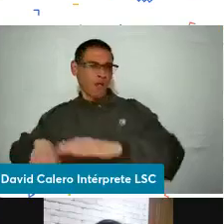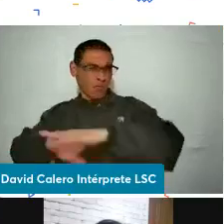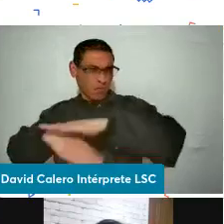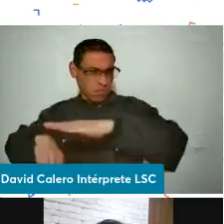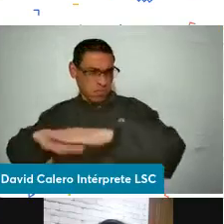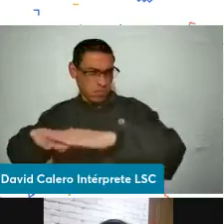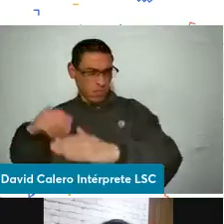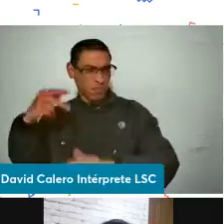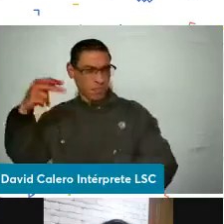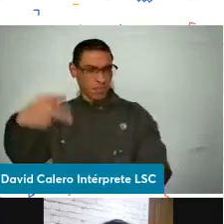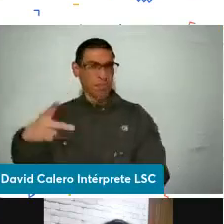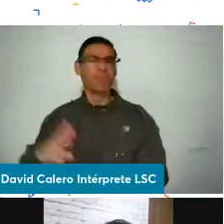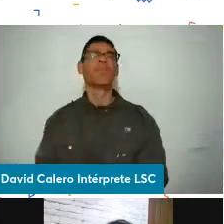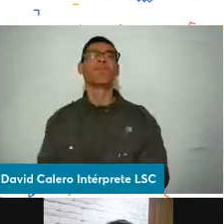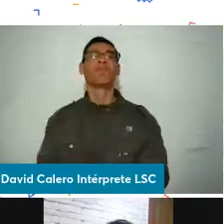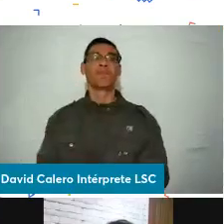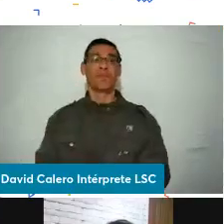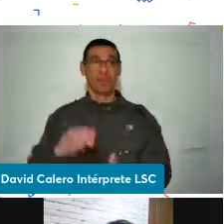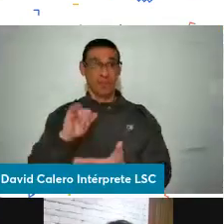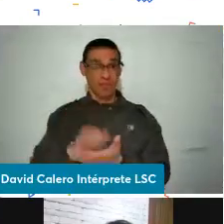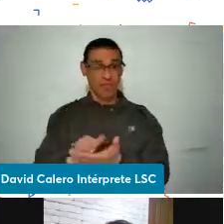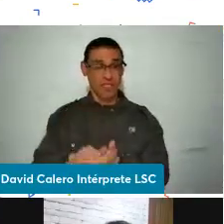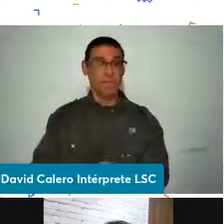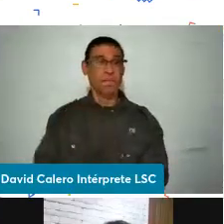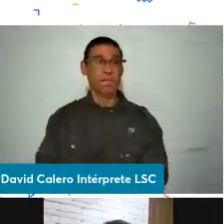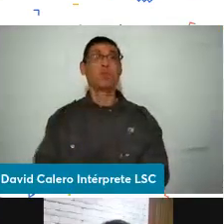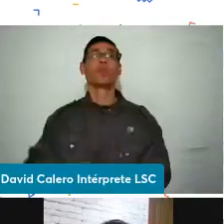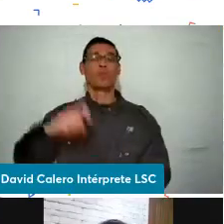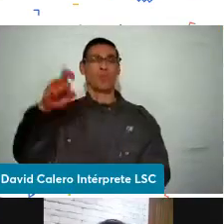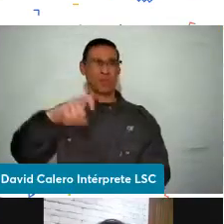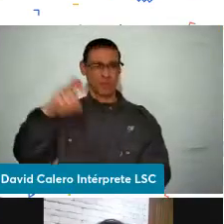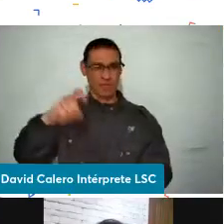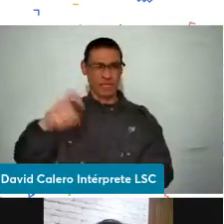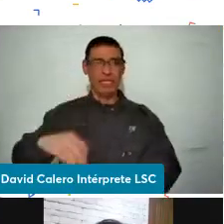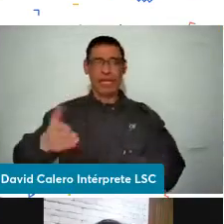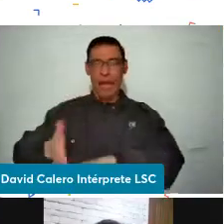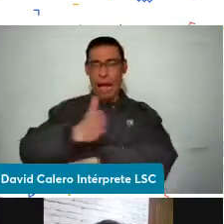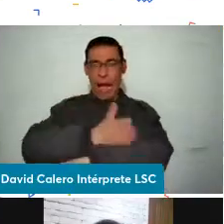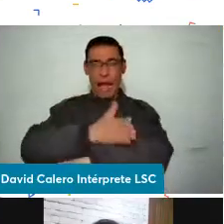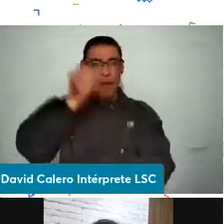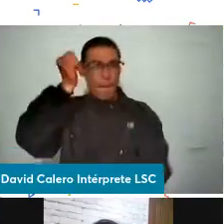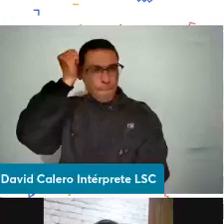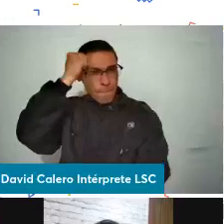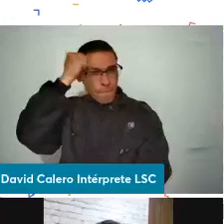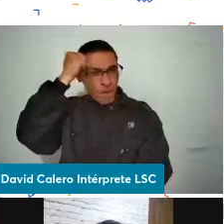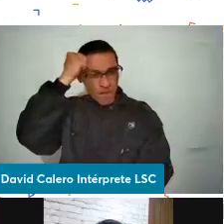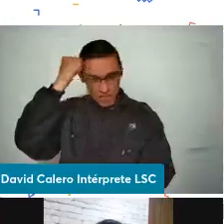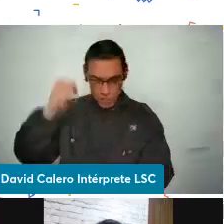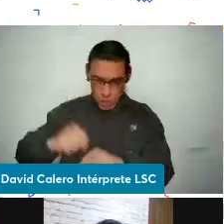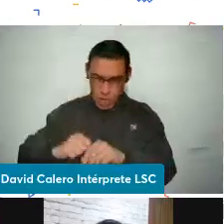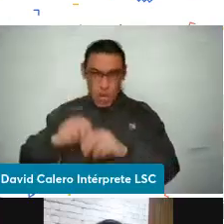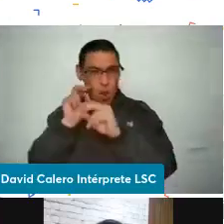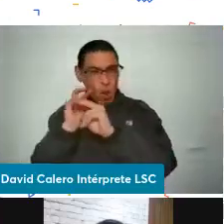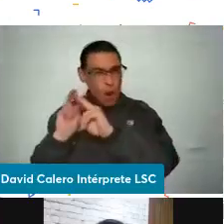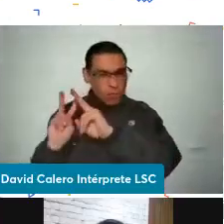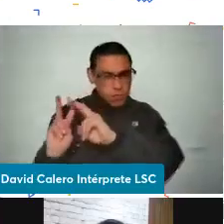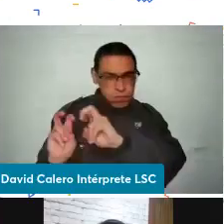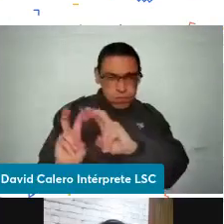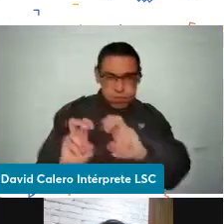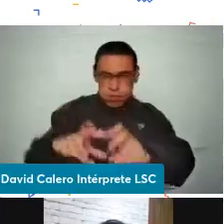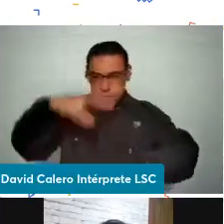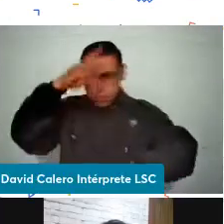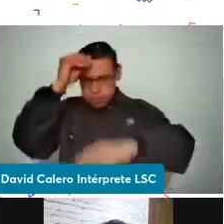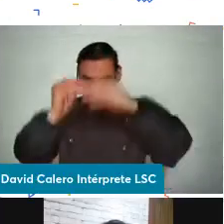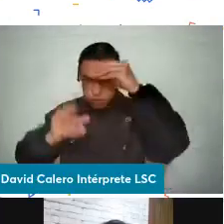necesitamos como fundamento, sí, la formación de los docentes, una exploración de las herramientas, de los